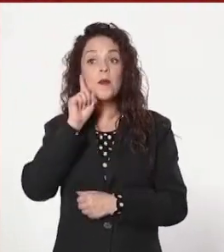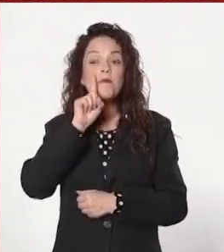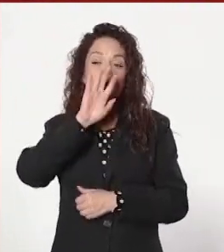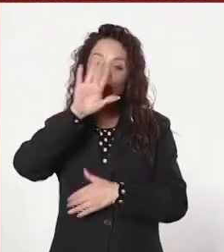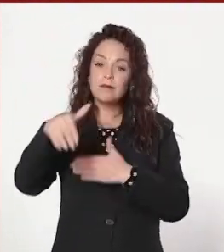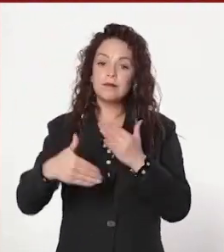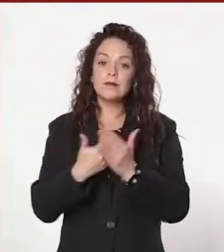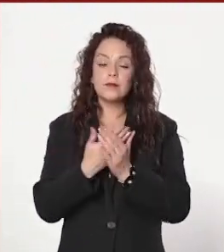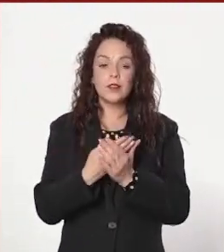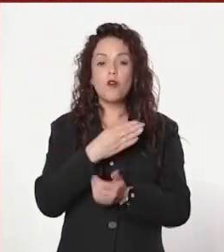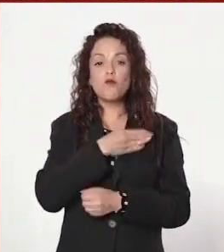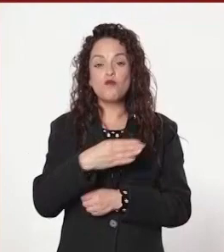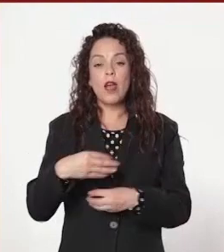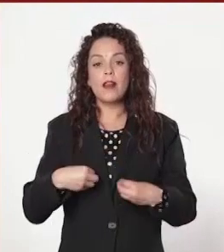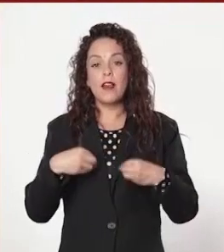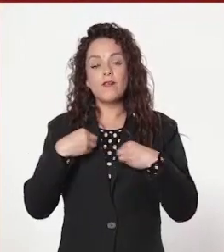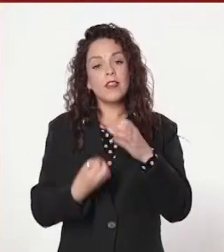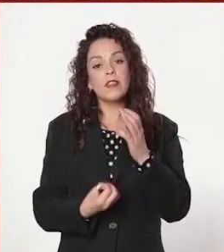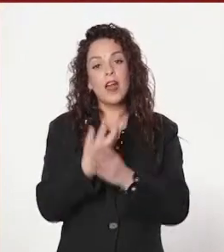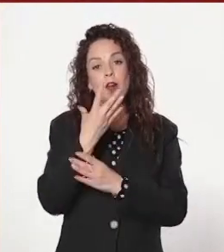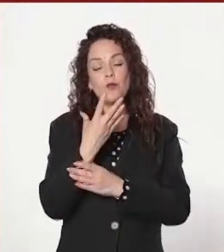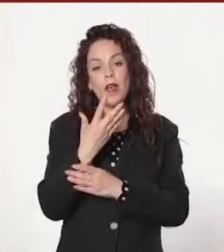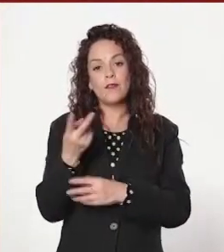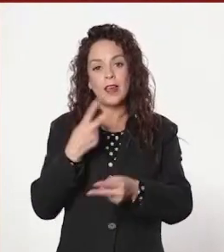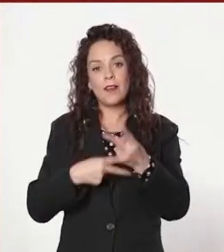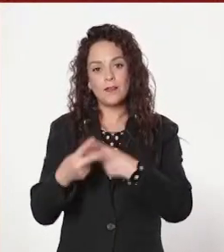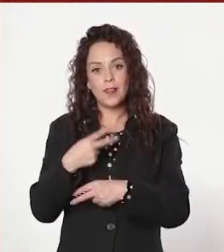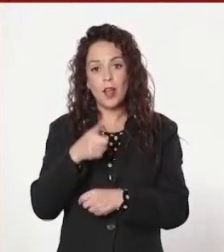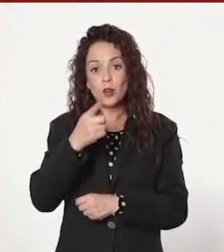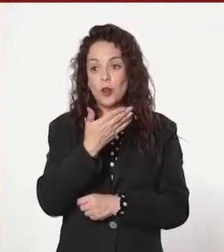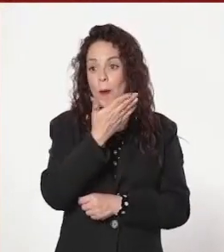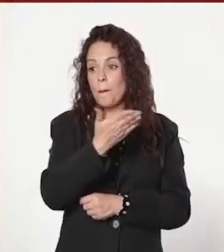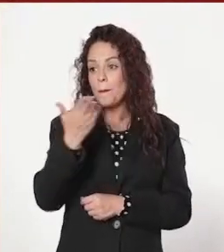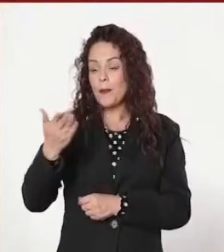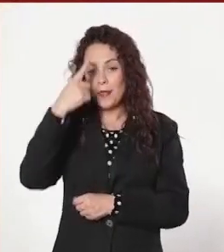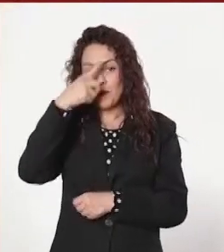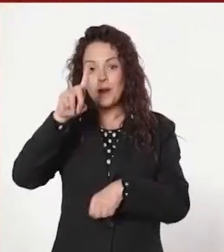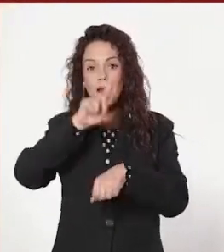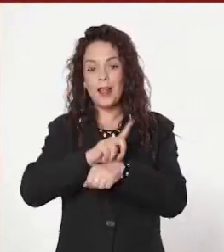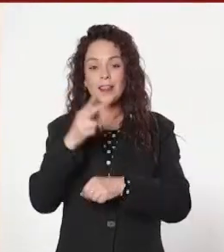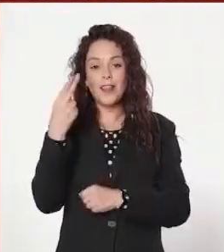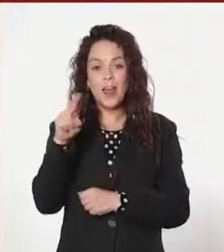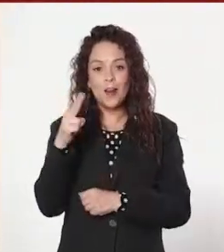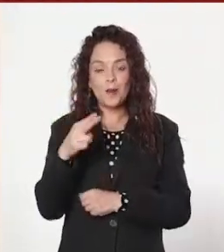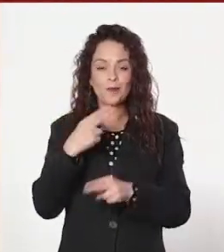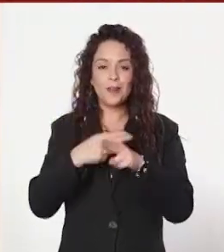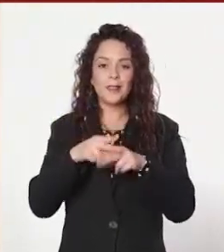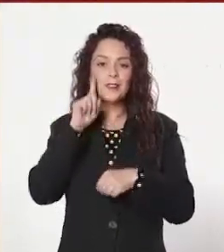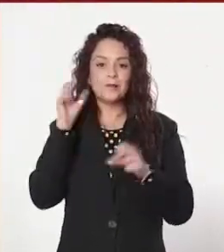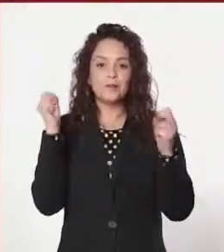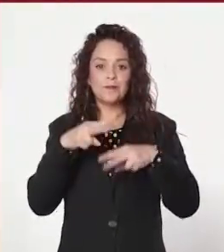otro día y una nueva vida nos espera. Pidan su calaverita y sean felices. Hasta mañana.